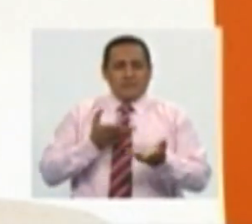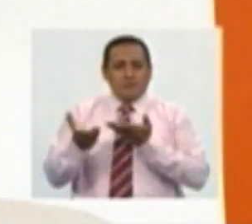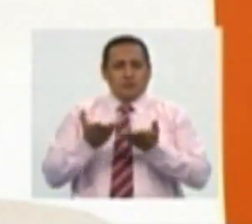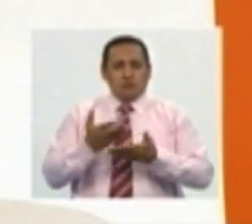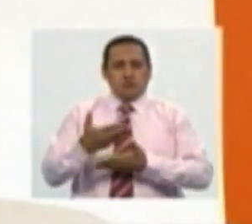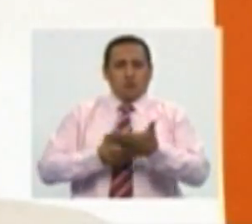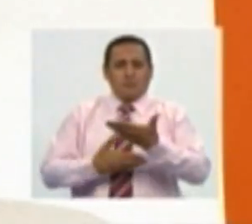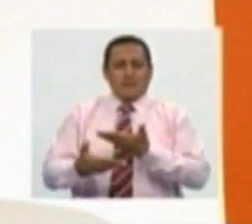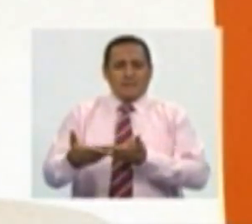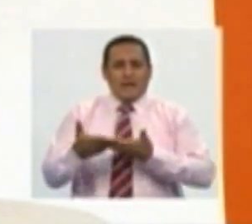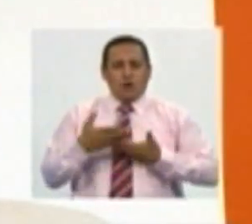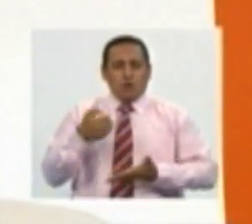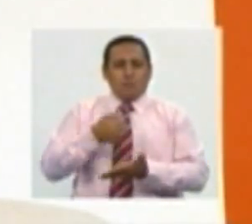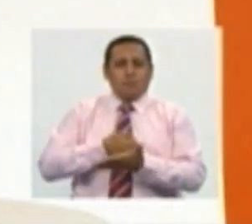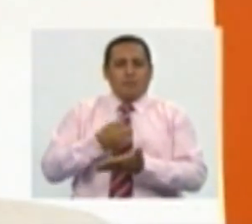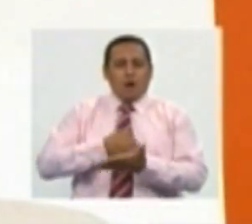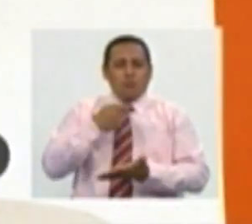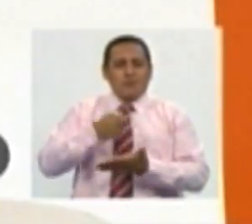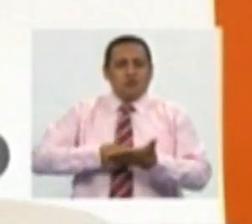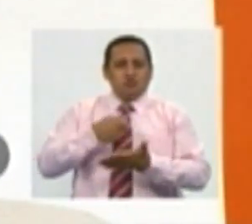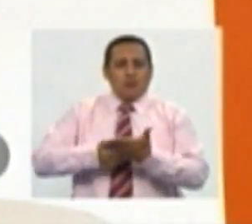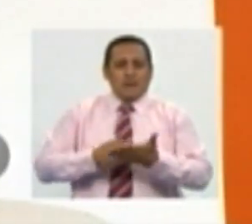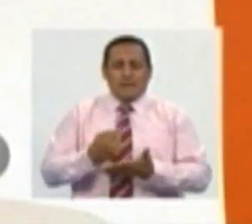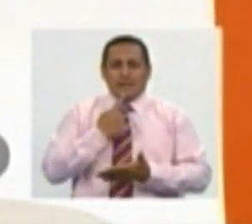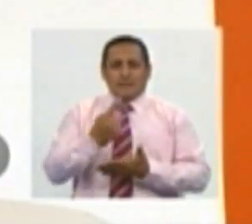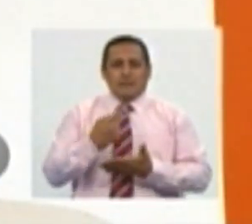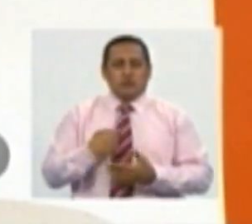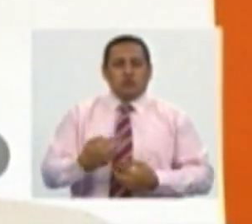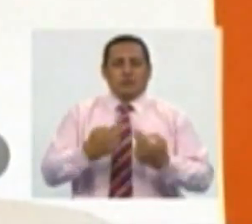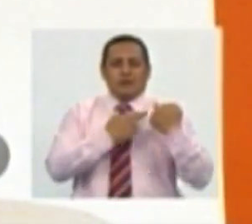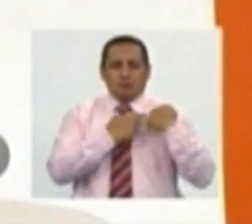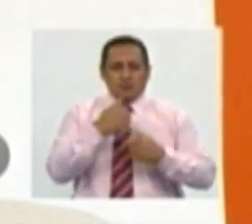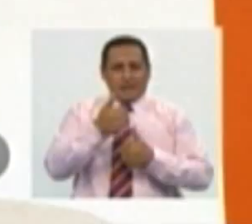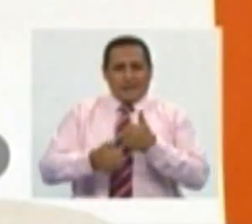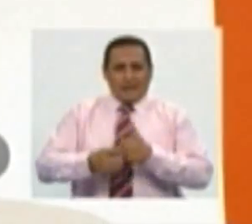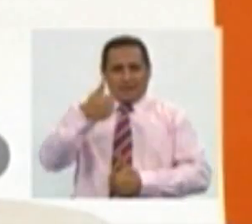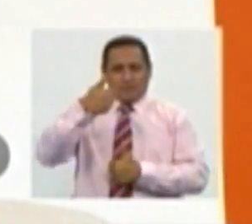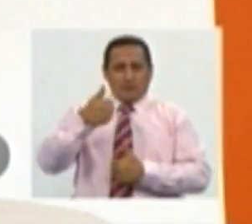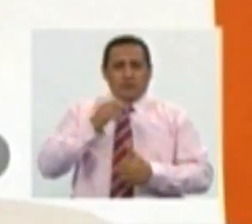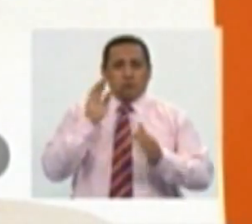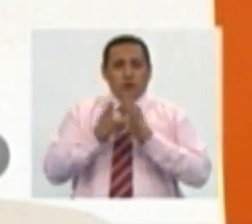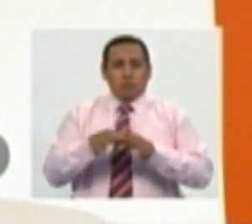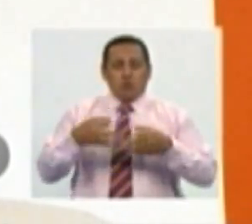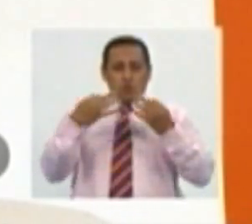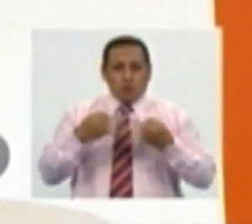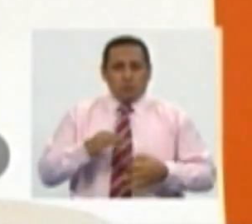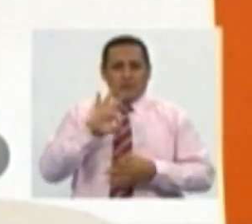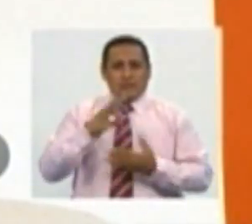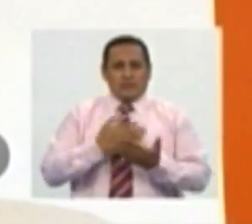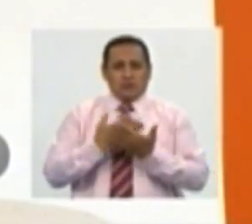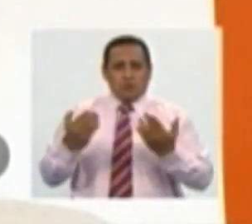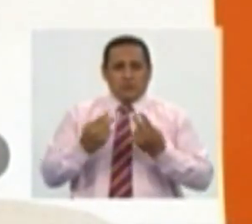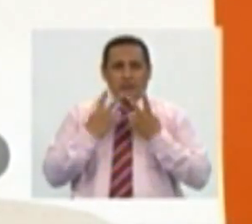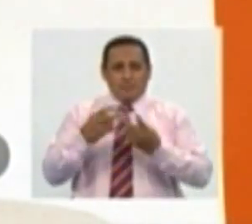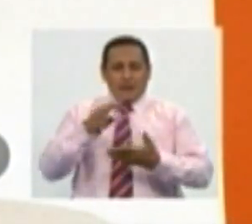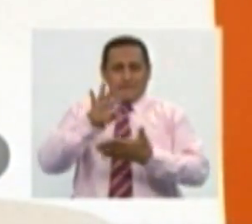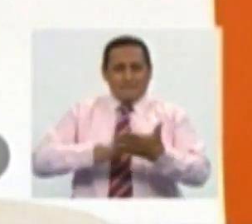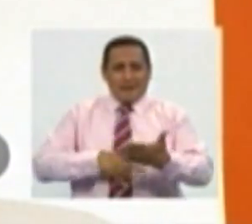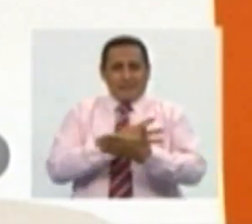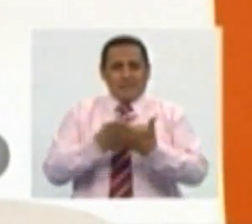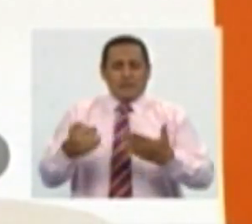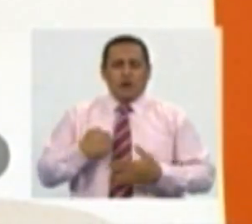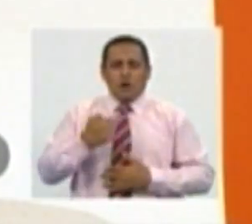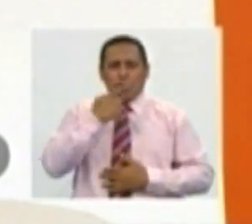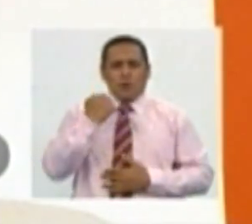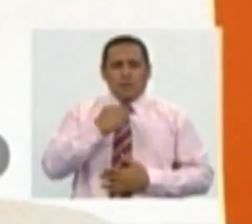ese trabajo recibo a cambio una remuneración y evidentemente estoy subordinado. Si cumple esos 3 elementos, yo tengo que estar en planilla, sea hombre o